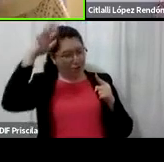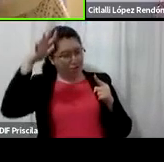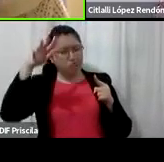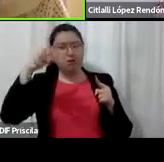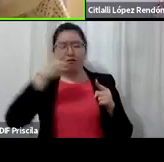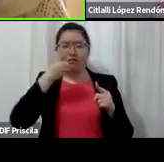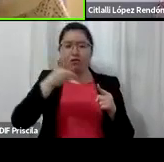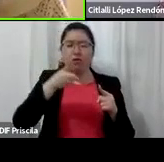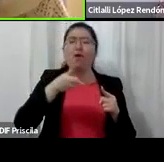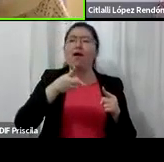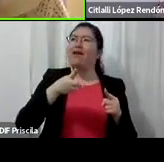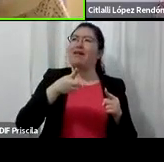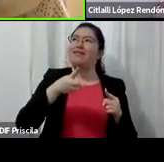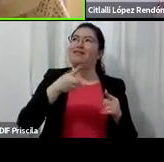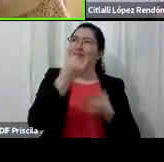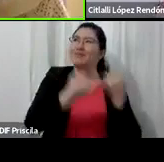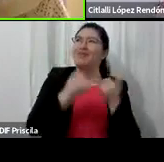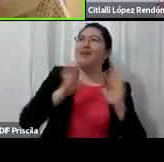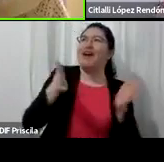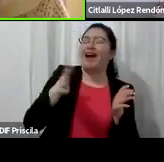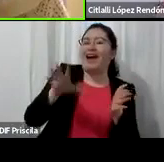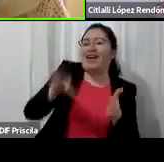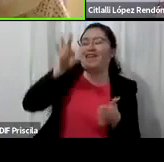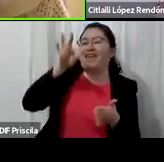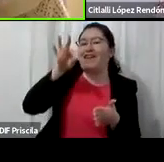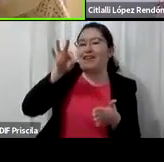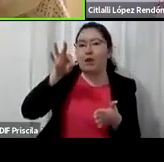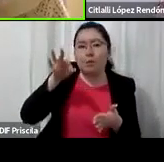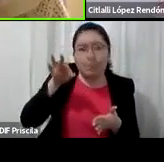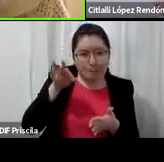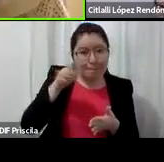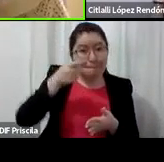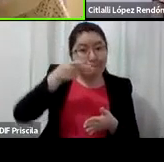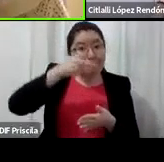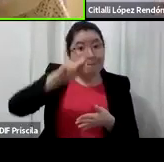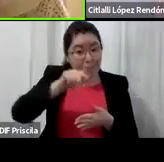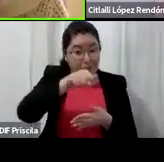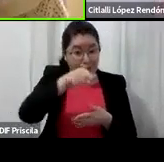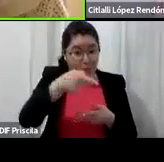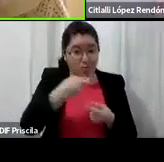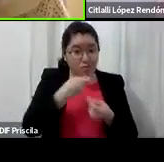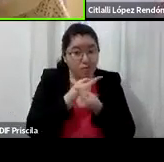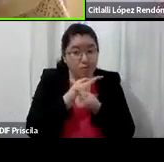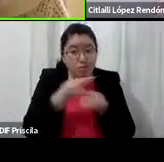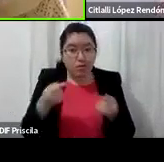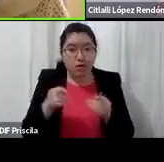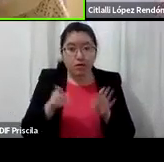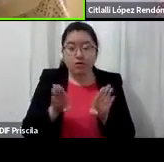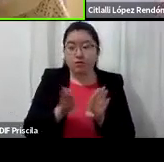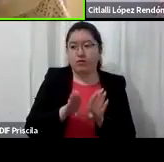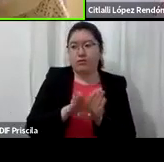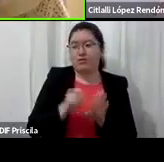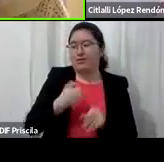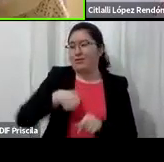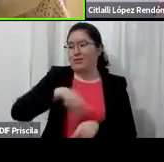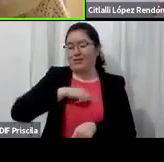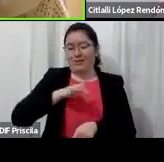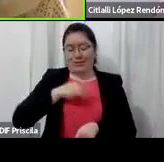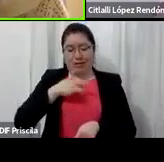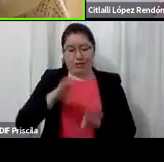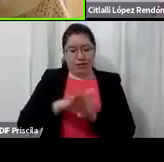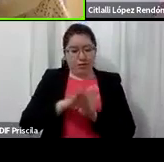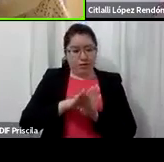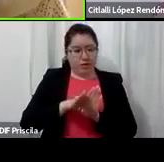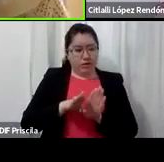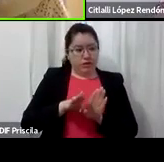espacio a preguntar nos pone, digamos, en un espacio vulnerable, porque puede ser que se cambie nuestra planeación o puede ser que lo que habíamos